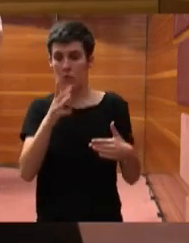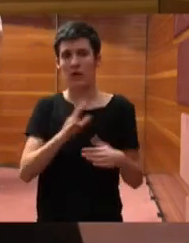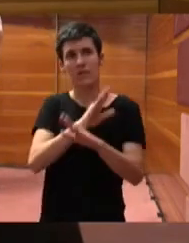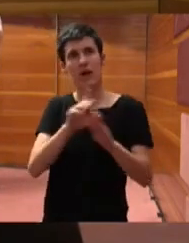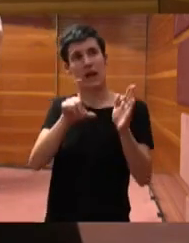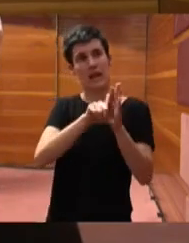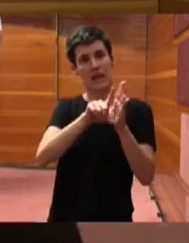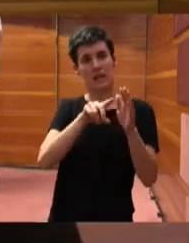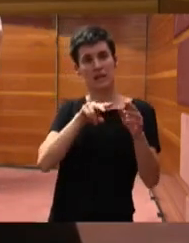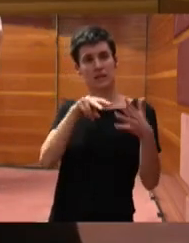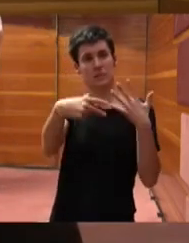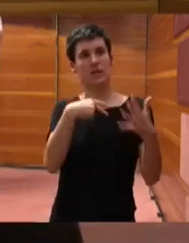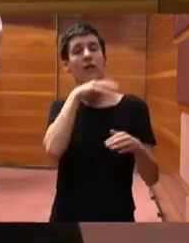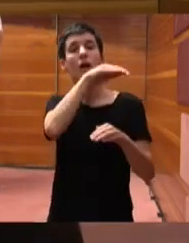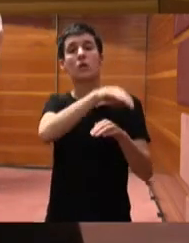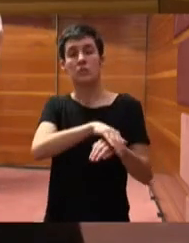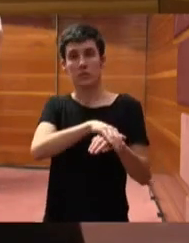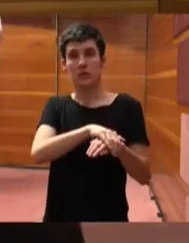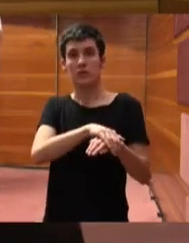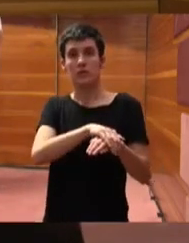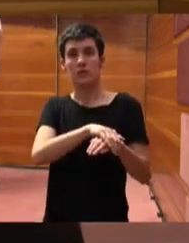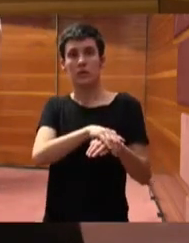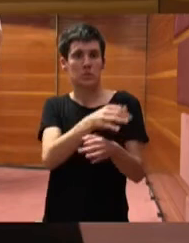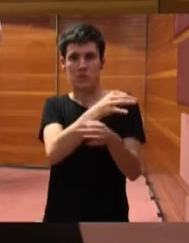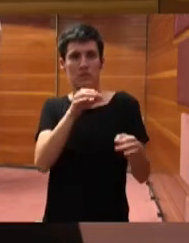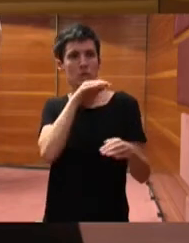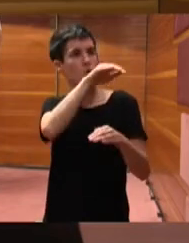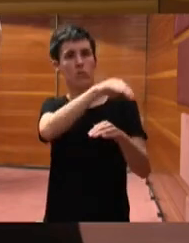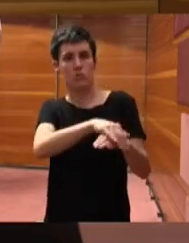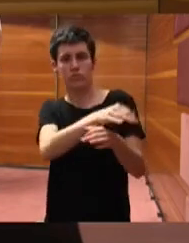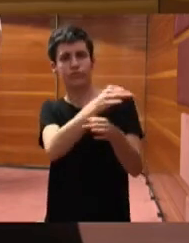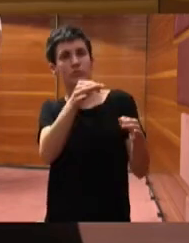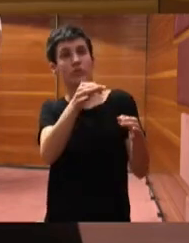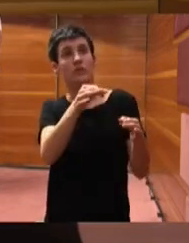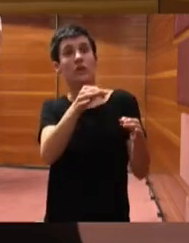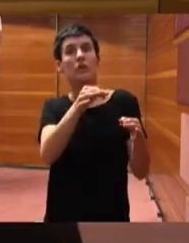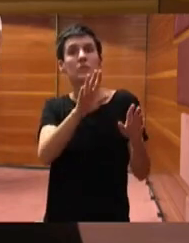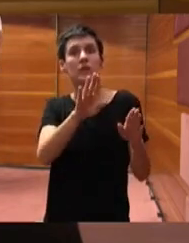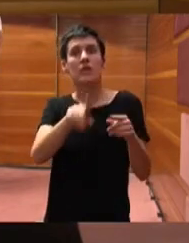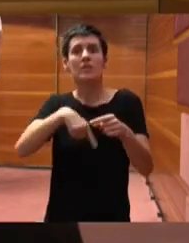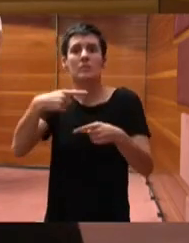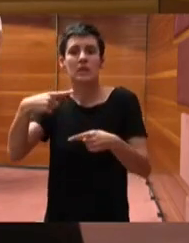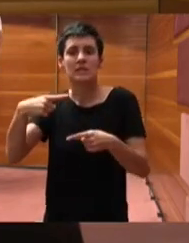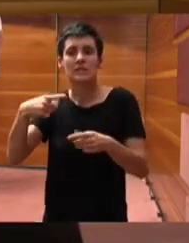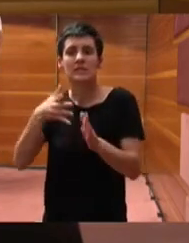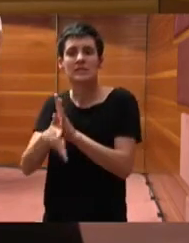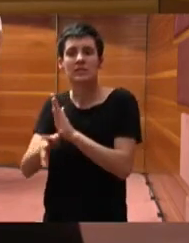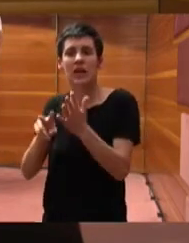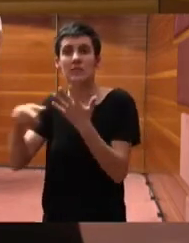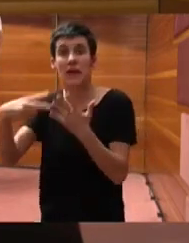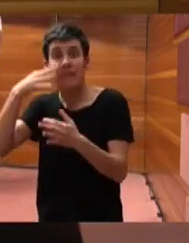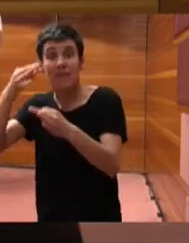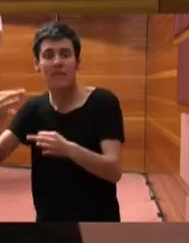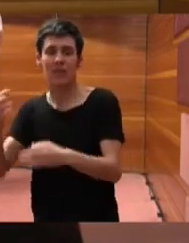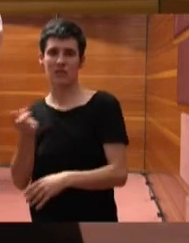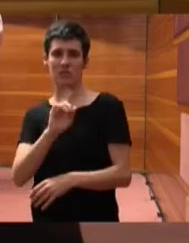ley de transparencia, incluso sobrepasarla, como él decía, en las visualizaciones de los datos, que ser transparente de verdad. Para ser transparente de verdad tienes